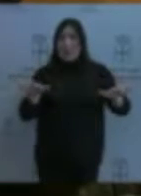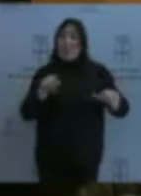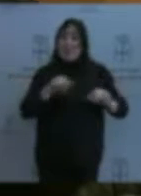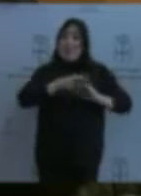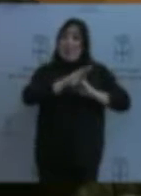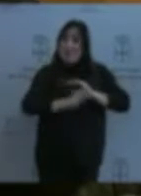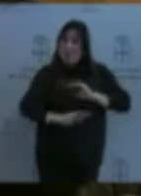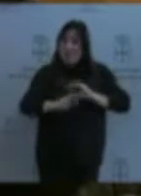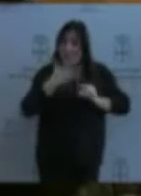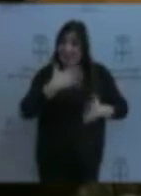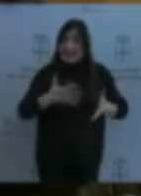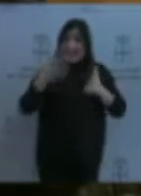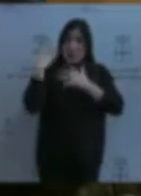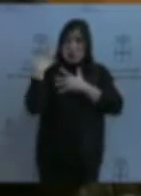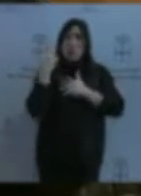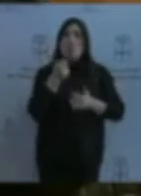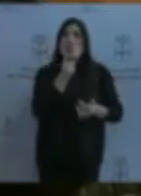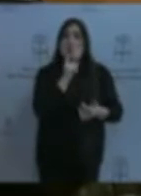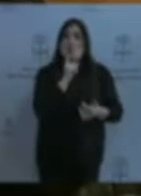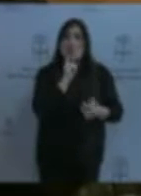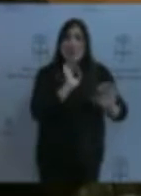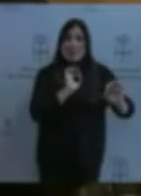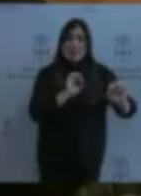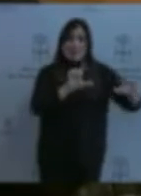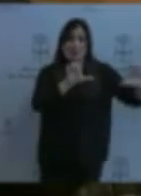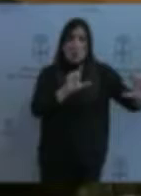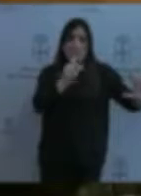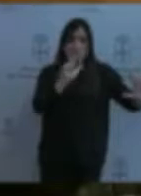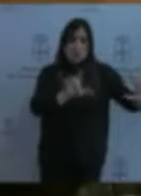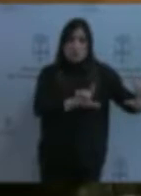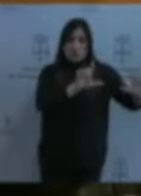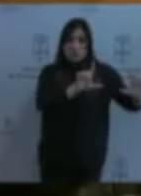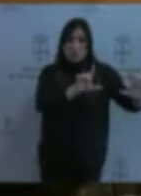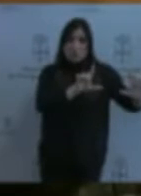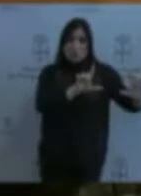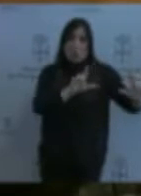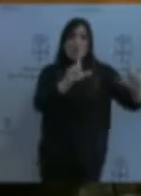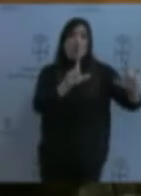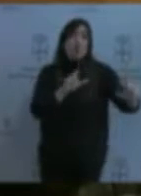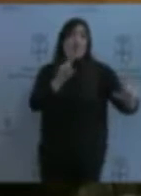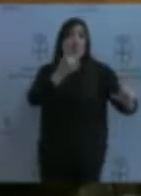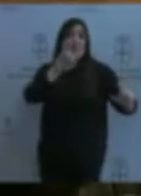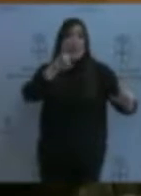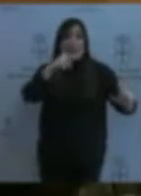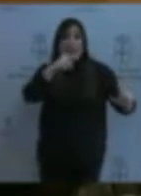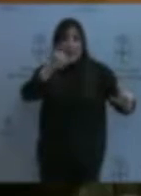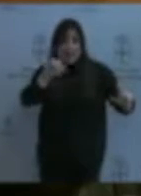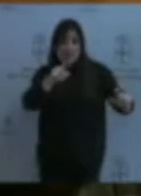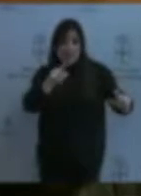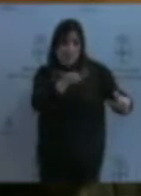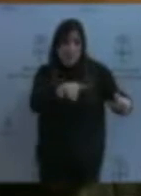estaba así. Esta es una foto de un fotógrafo local, Virgui, perfectamente bonita, como pueden